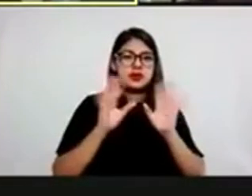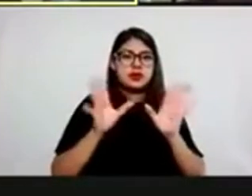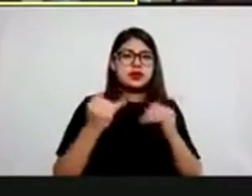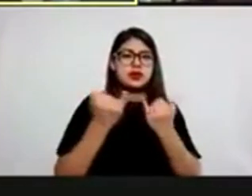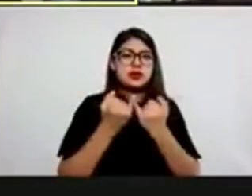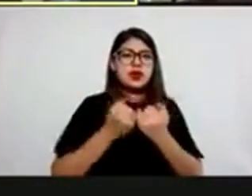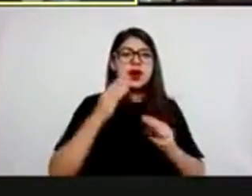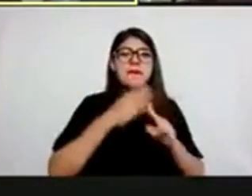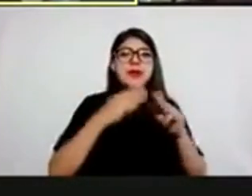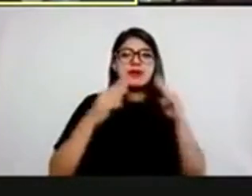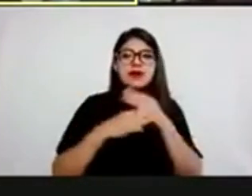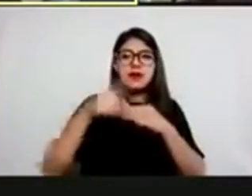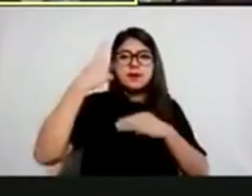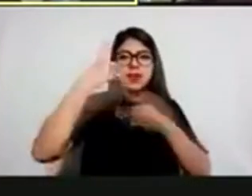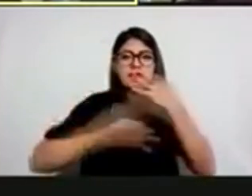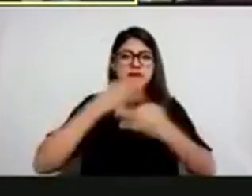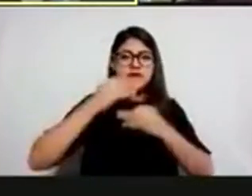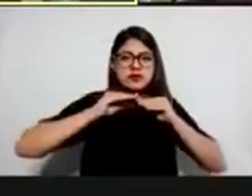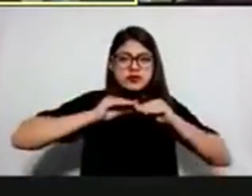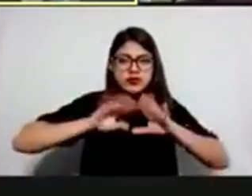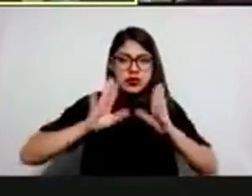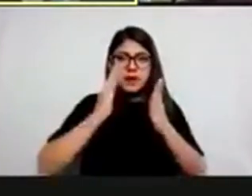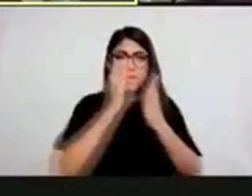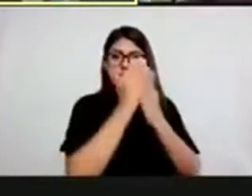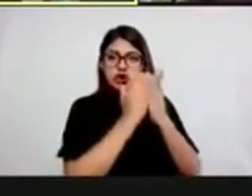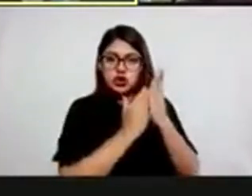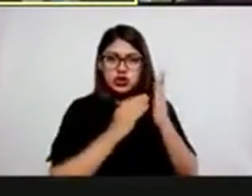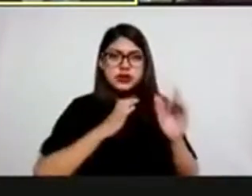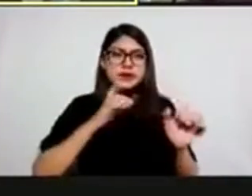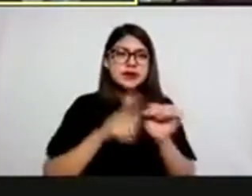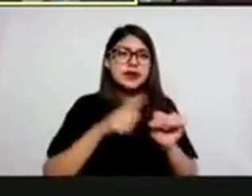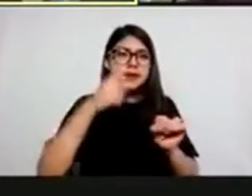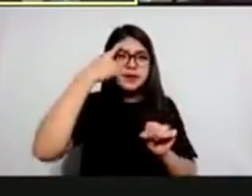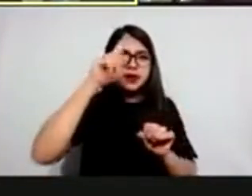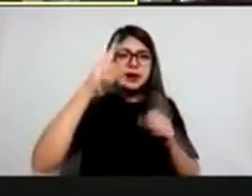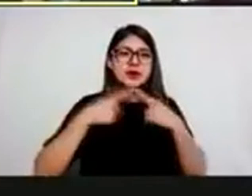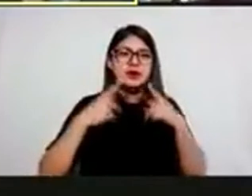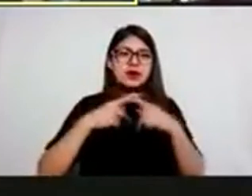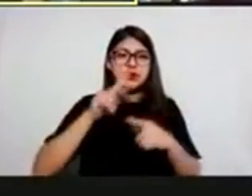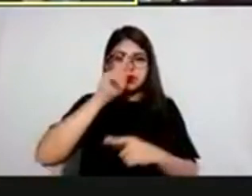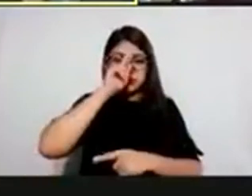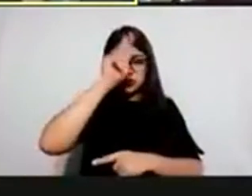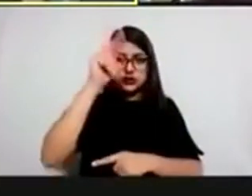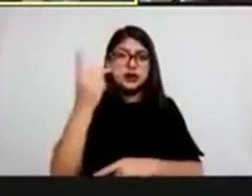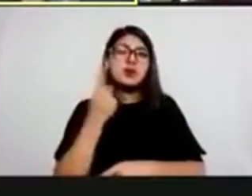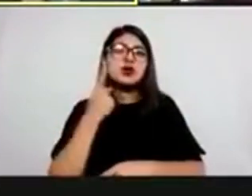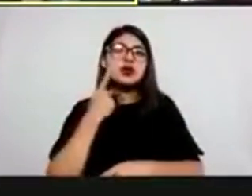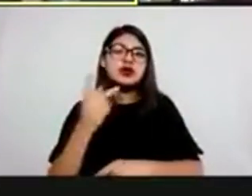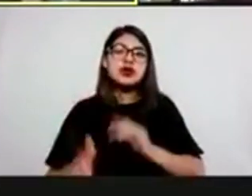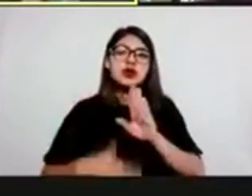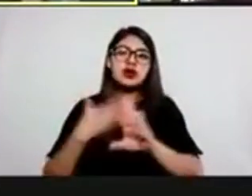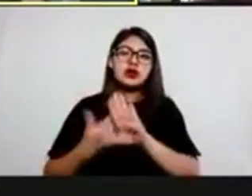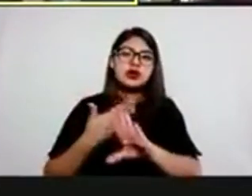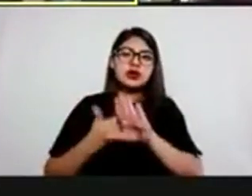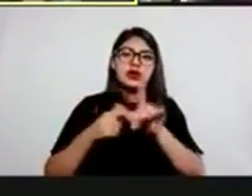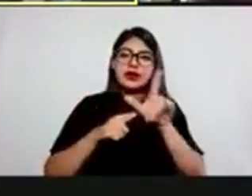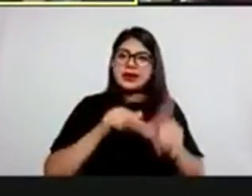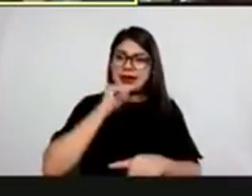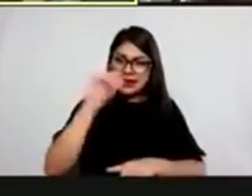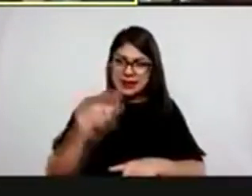la violencia política contra las mujeres y las personas encargadas de dar acompañamiento a las víctimas,